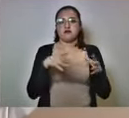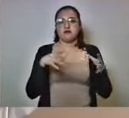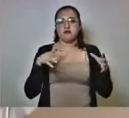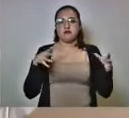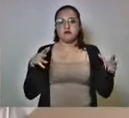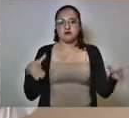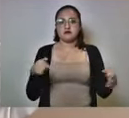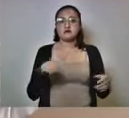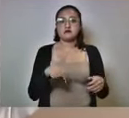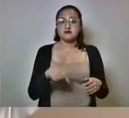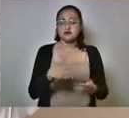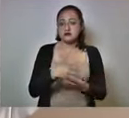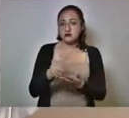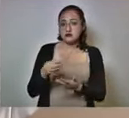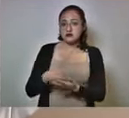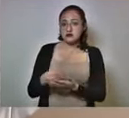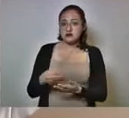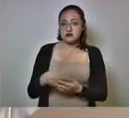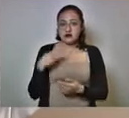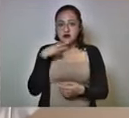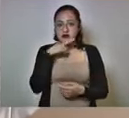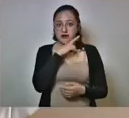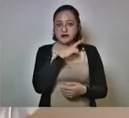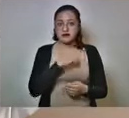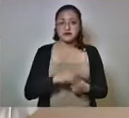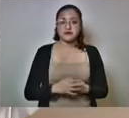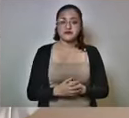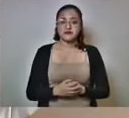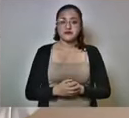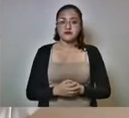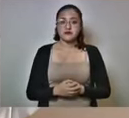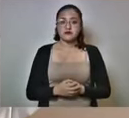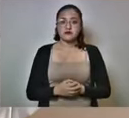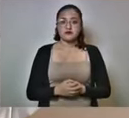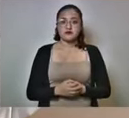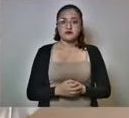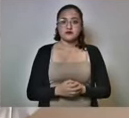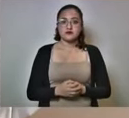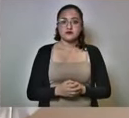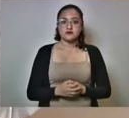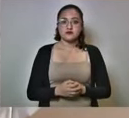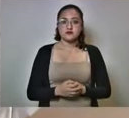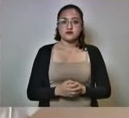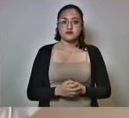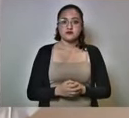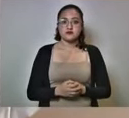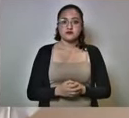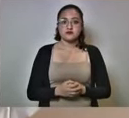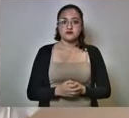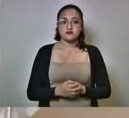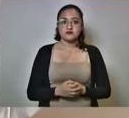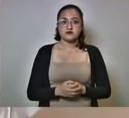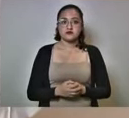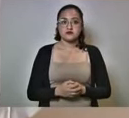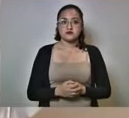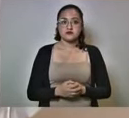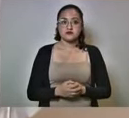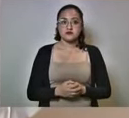se desborde de manera exponencial los contagios. Tenemos ya